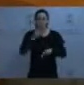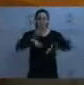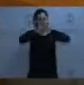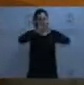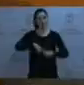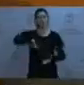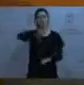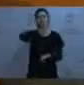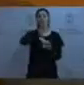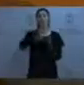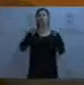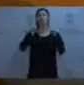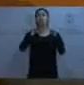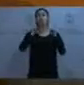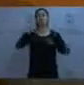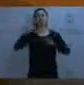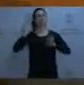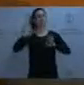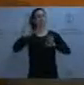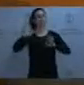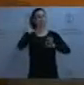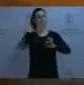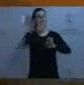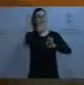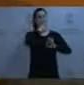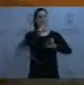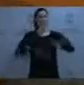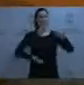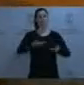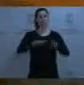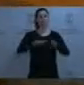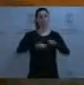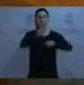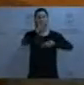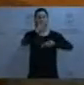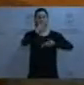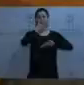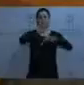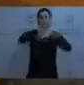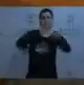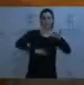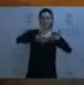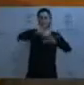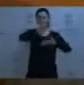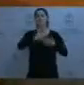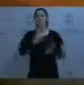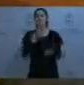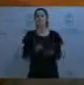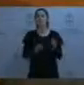centro y solo por el centro sin salir de ahí y sin ánimo de comparación ni de rankings, puede que el profesorado y el